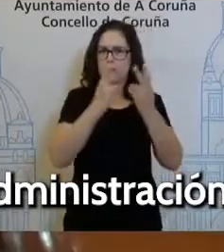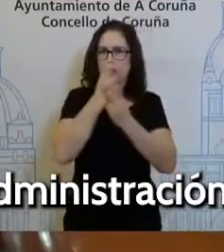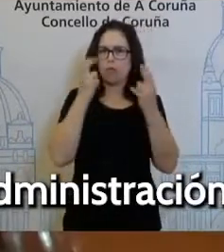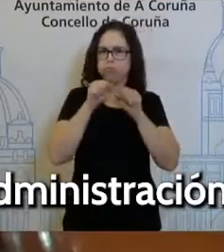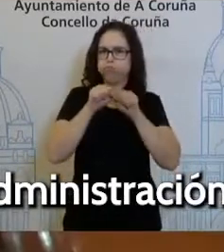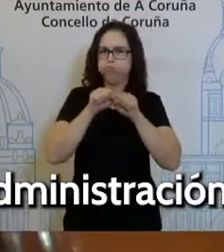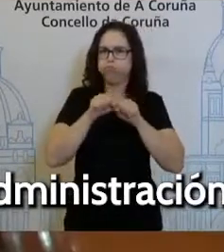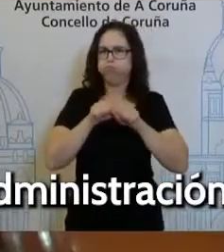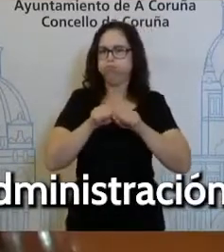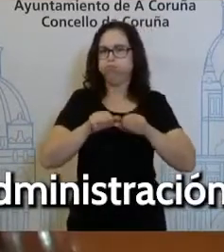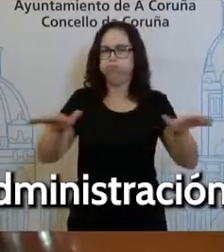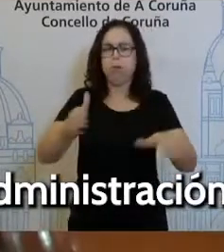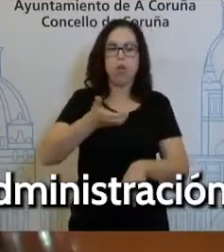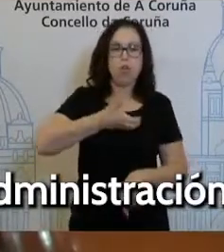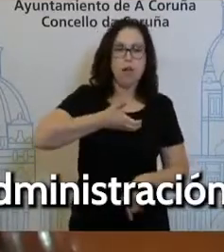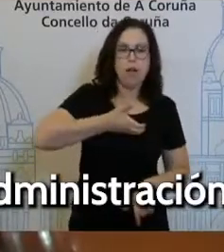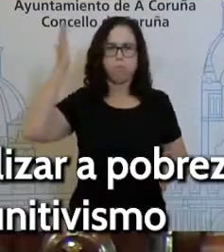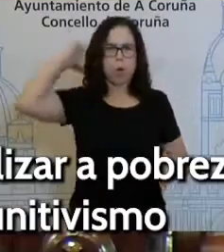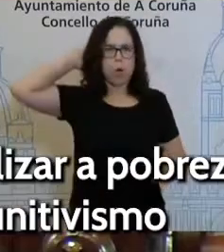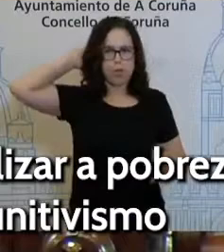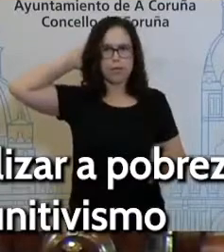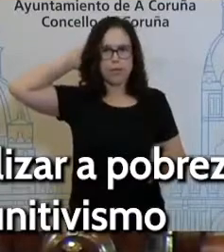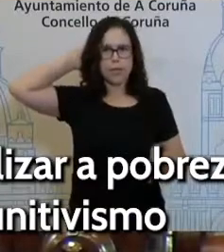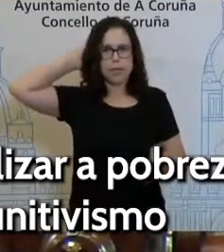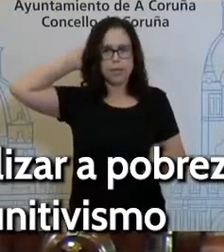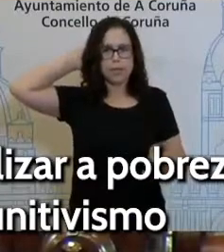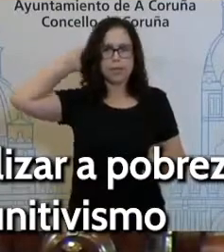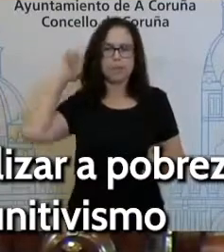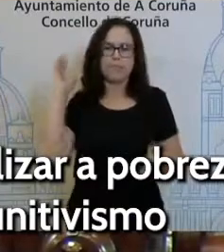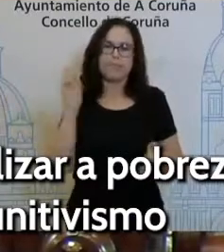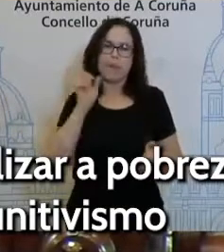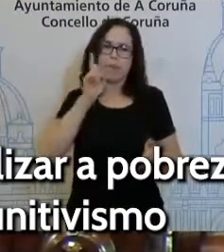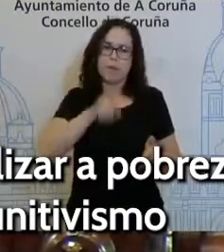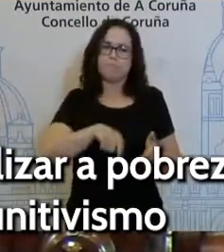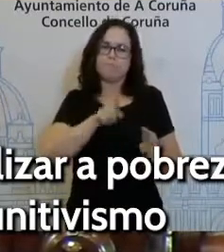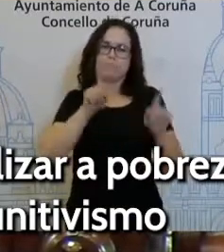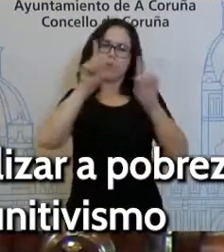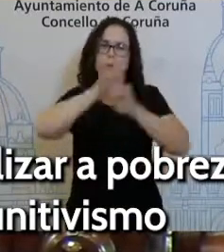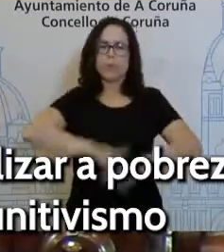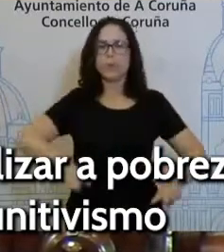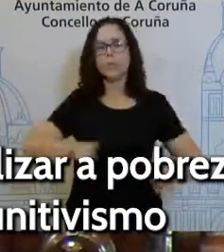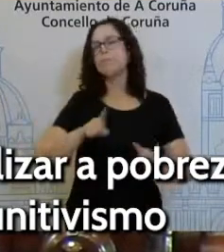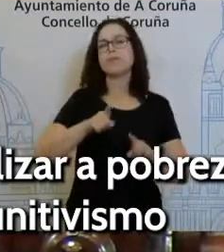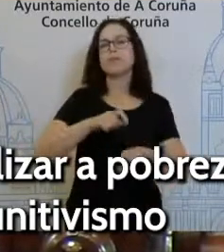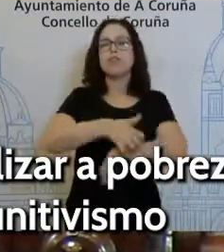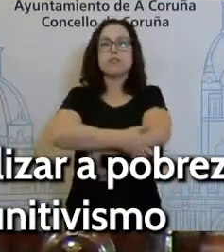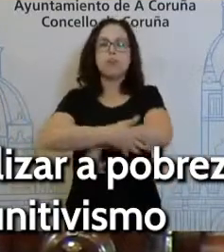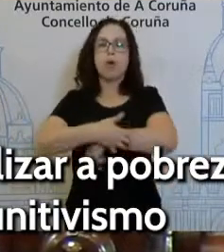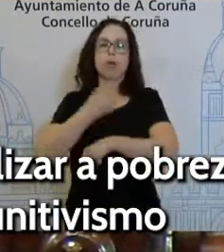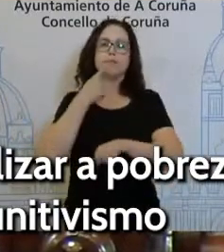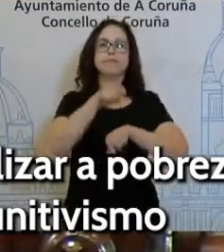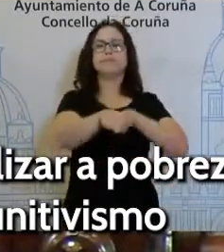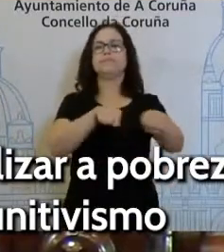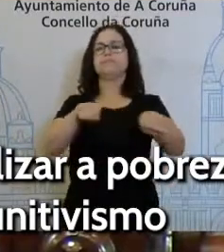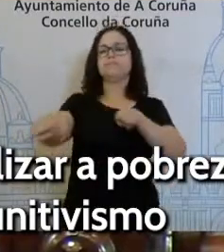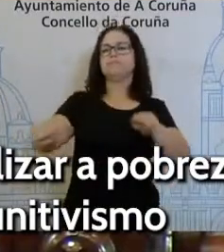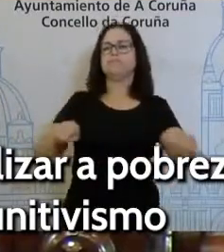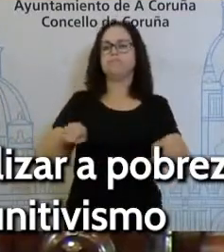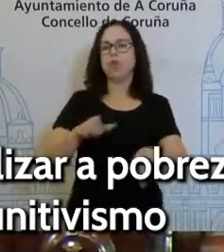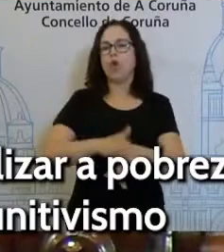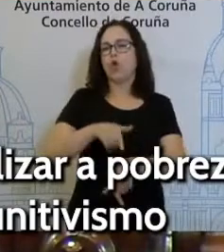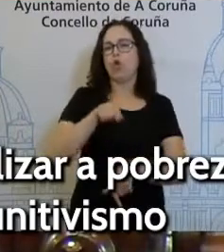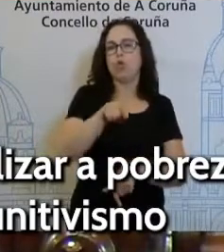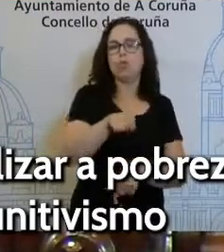o local, o autonómico e o Estado. En realidade é un xeito de criminalizar a pobreza, de redundar no castigo e